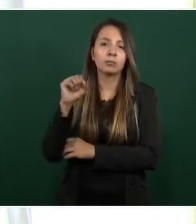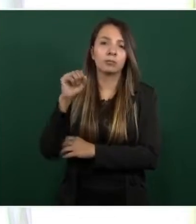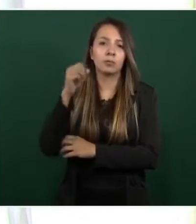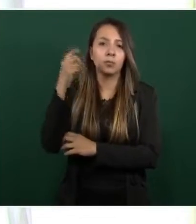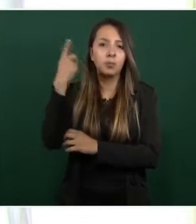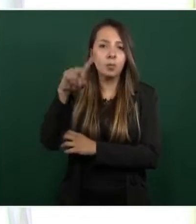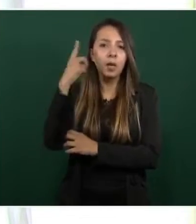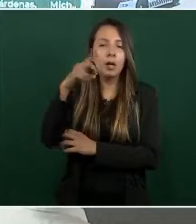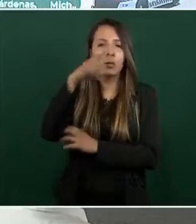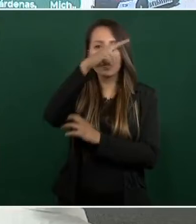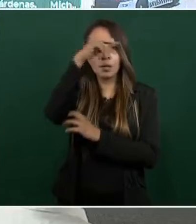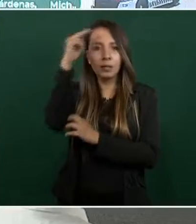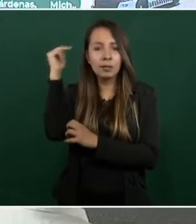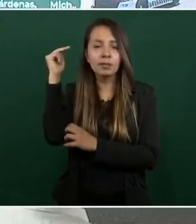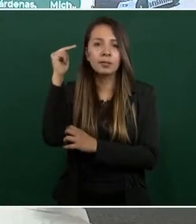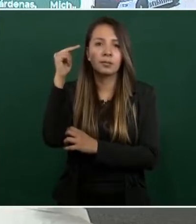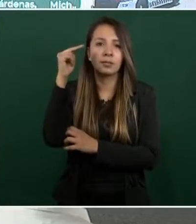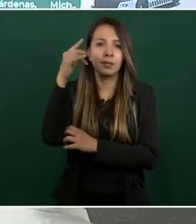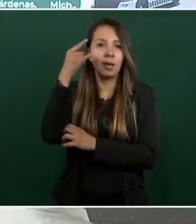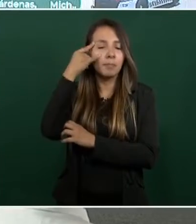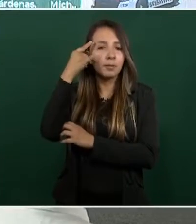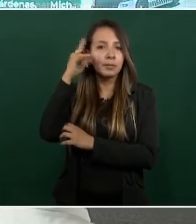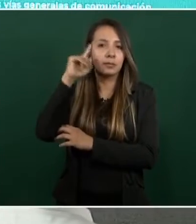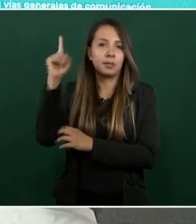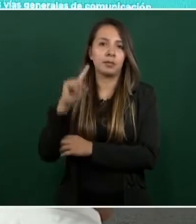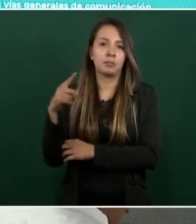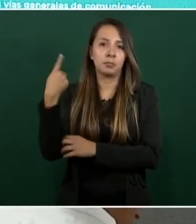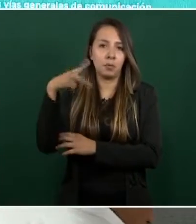Campeche, Zacatecas y Puebla. Adelante.